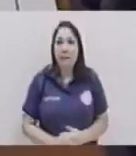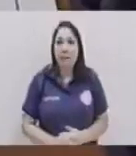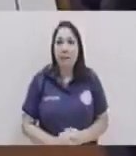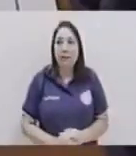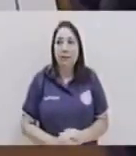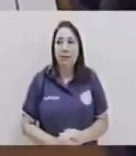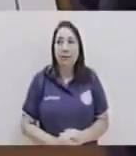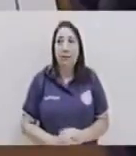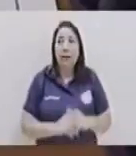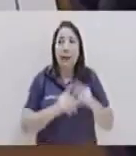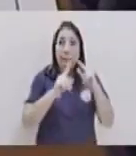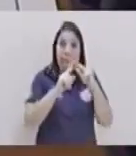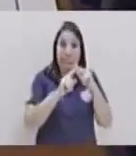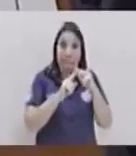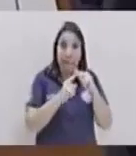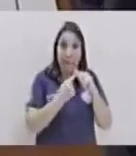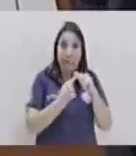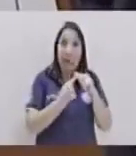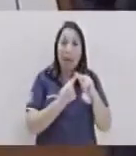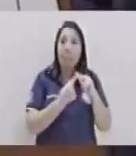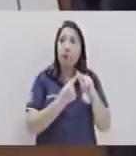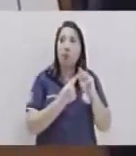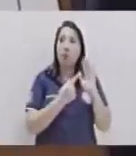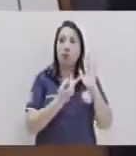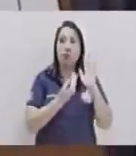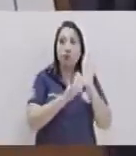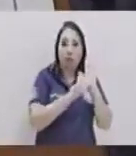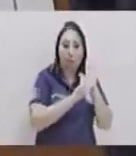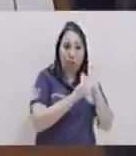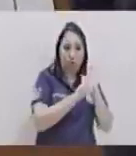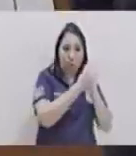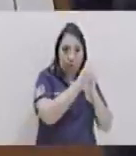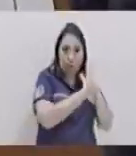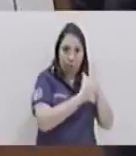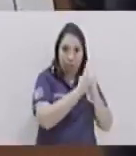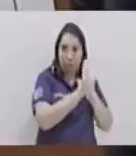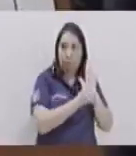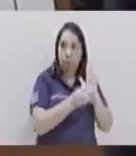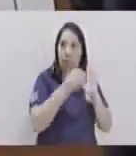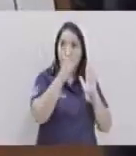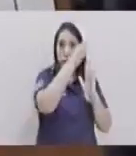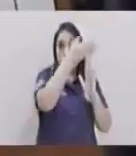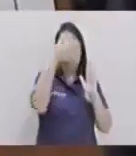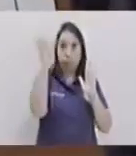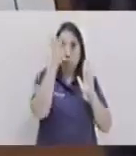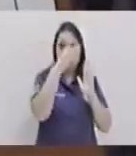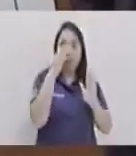empezar con el fondo, ¿verdad? Y vamos a darle ese tono azul al cielo.